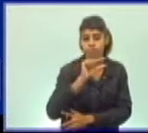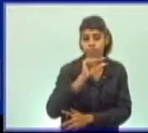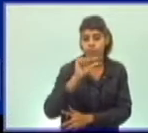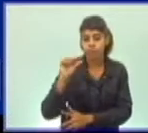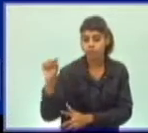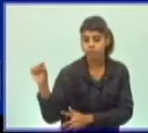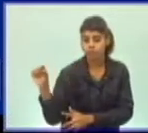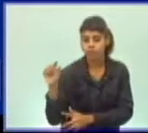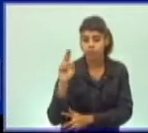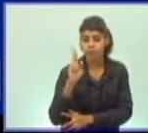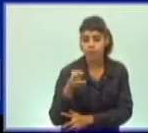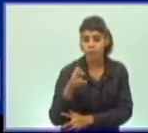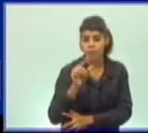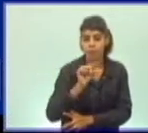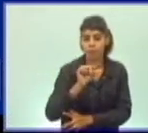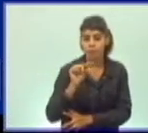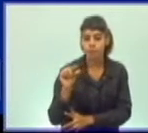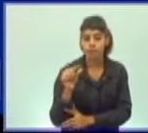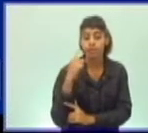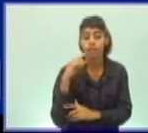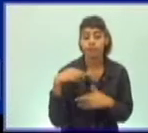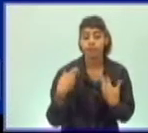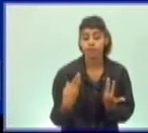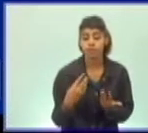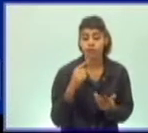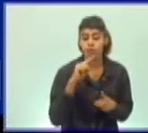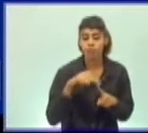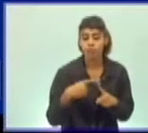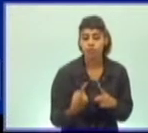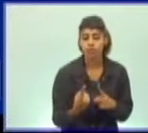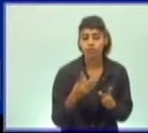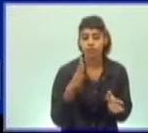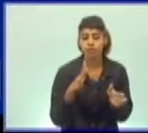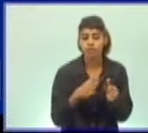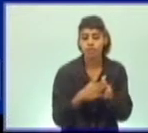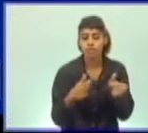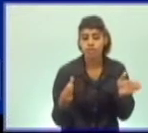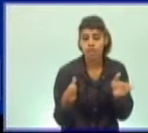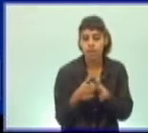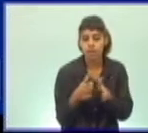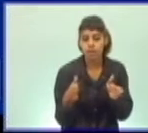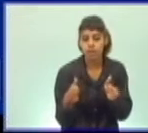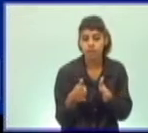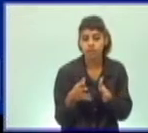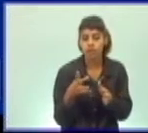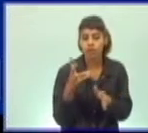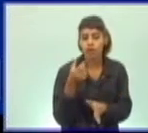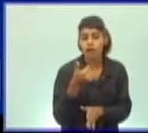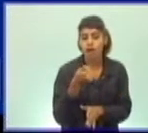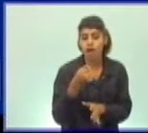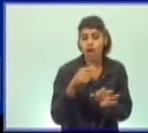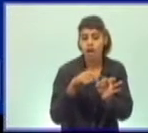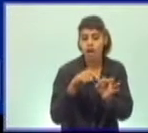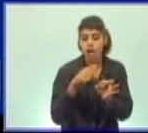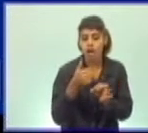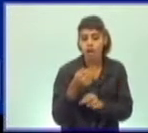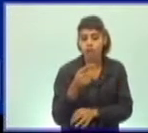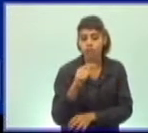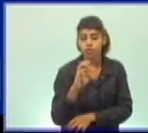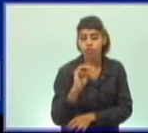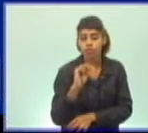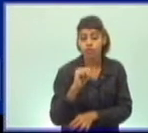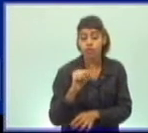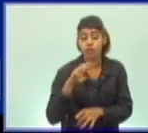acá. Entonces, ¿por qué el tamaño del átomo en un grupo aumenta? El tamaño del átomo aumenta porque al aumentar